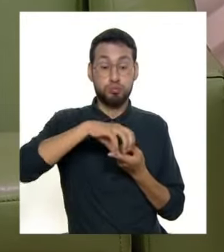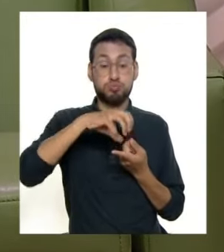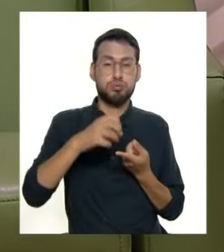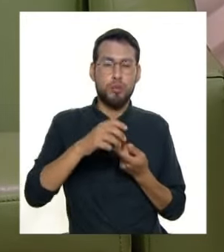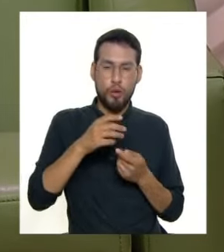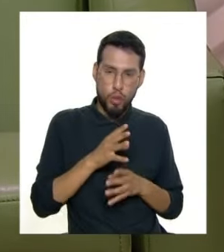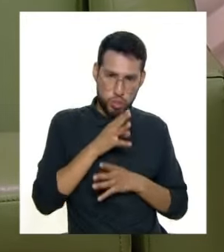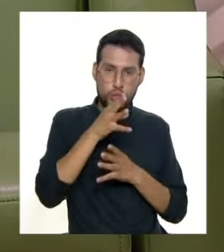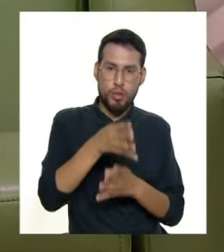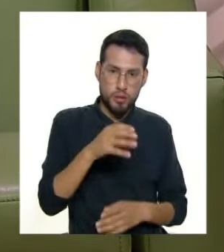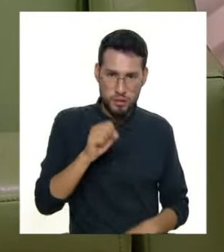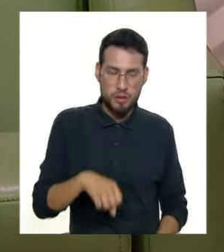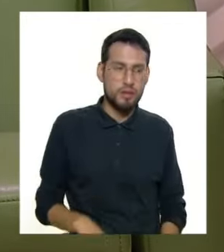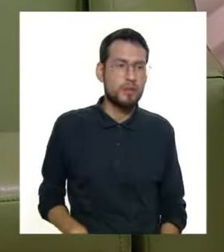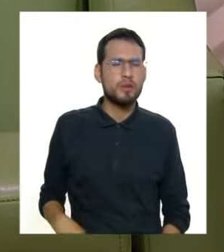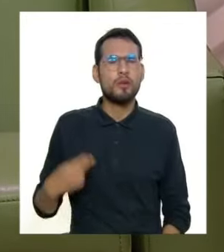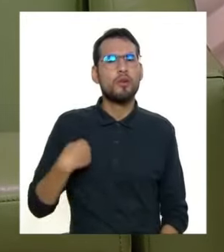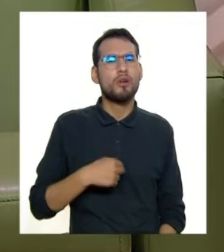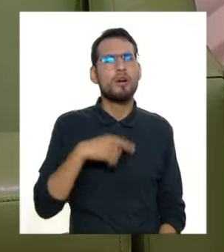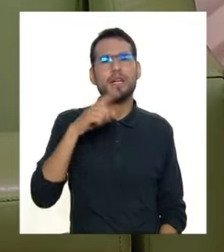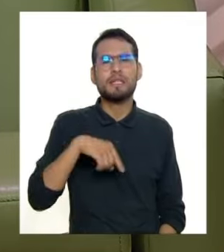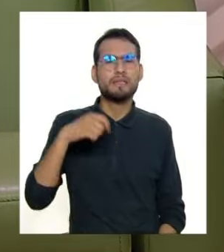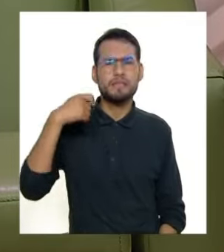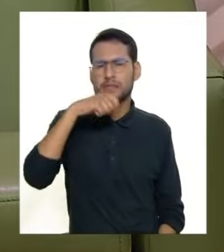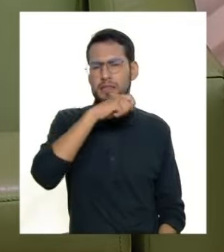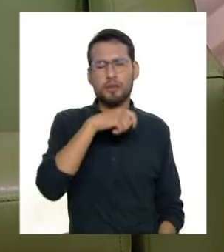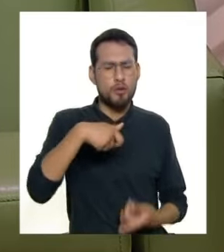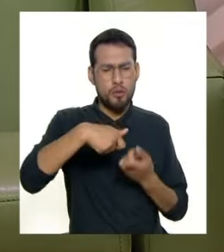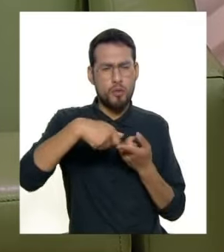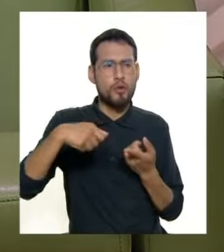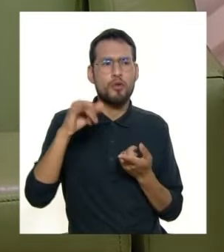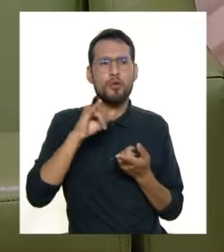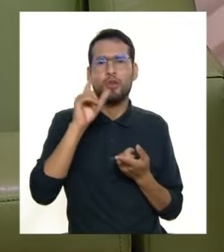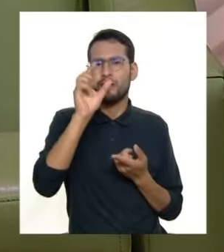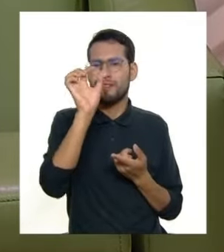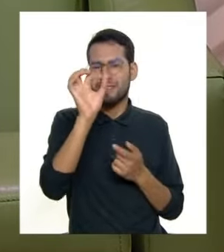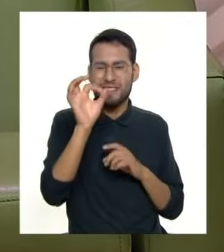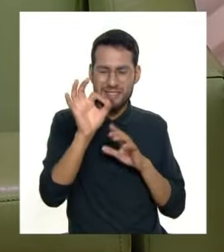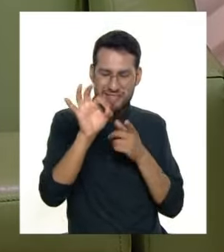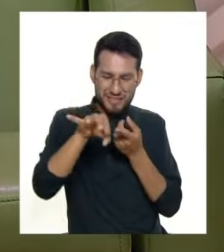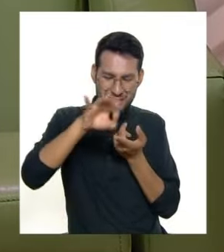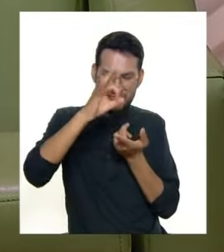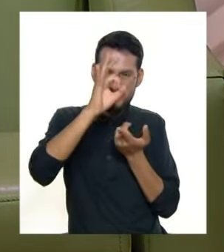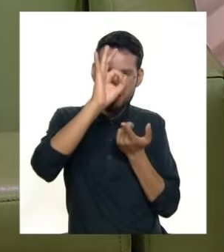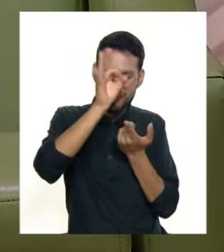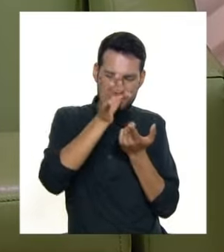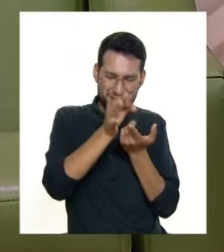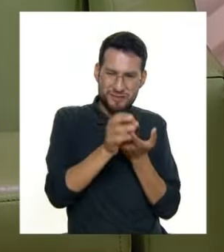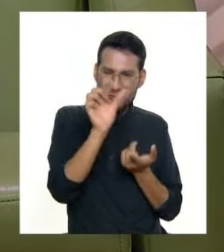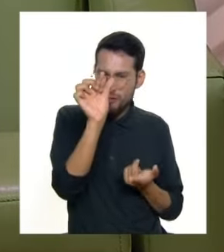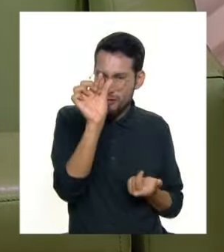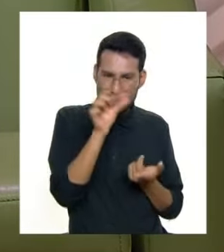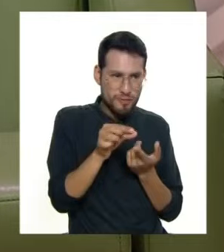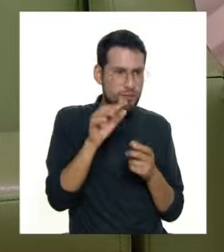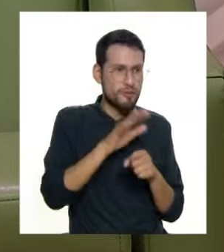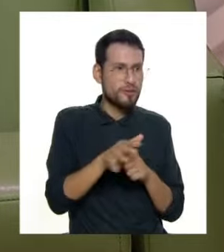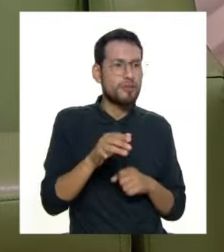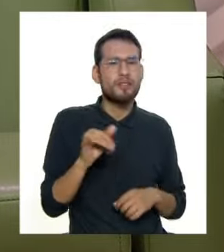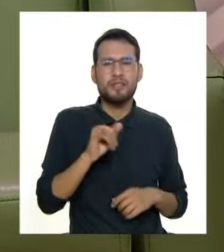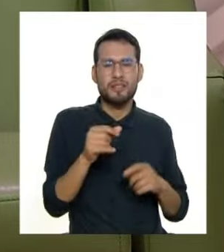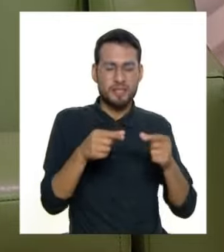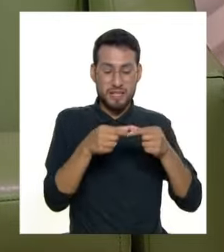induce al vómito. ¿Ya? Lo que debemos usar como pasta dental es solamente el tamaño de una lentejita o de un frejol. Poquitito, nada más, ¿no? Suficiente, es decir, un tercio